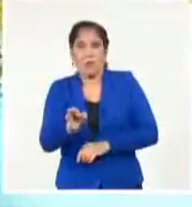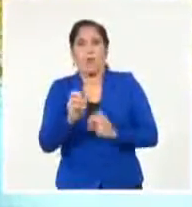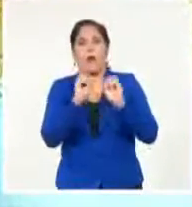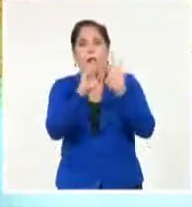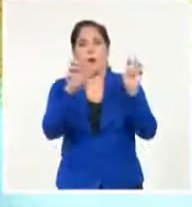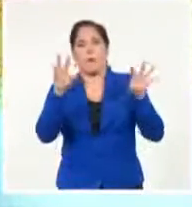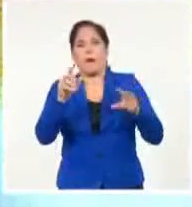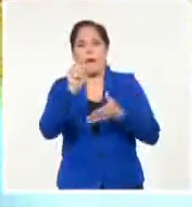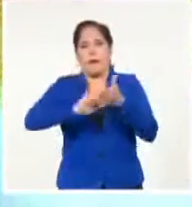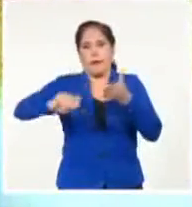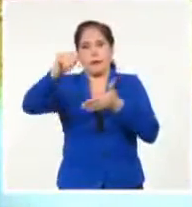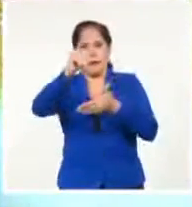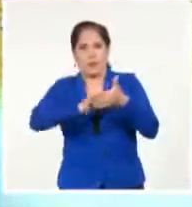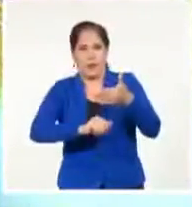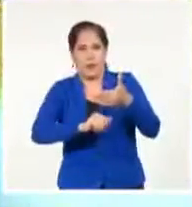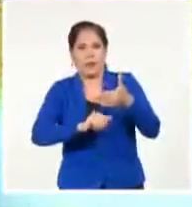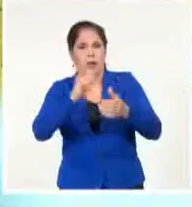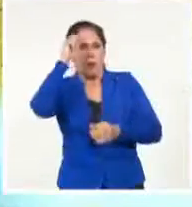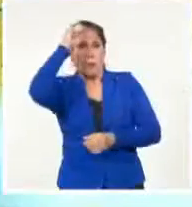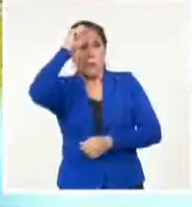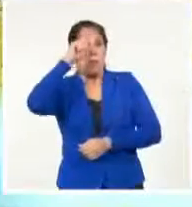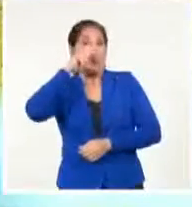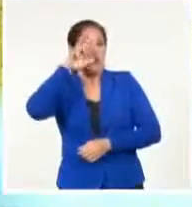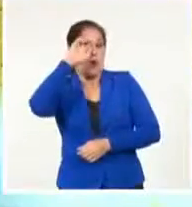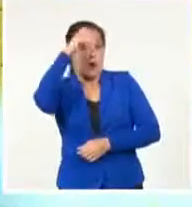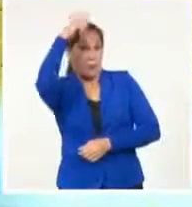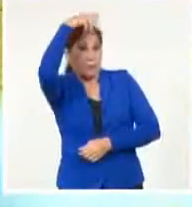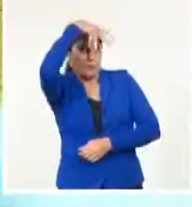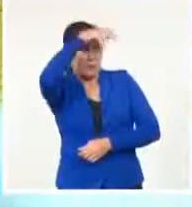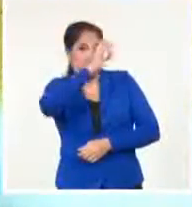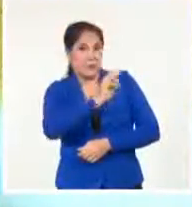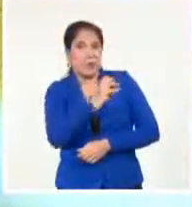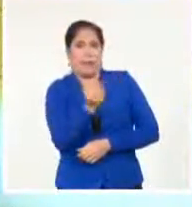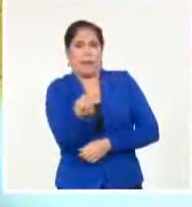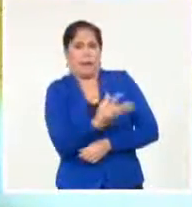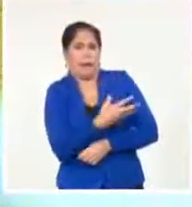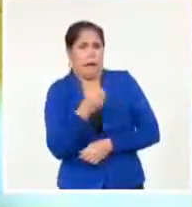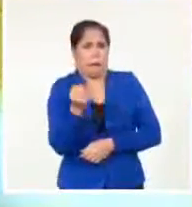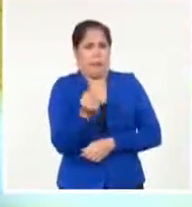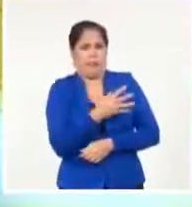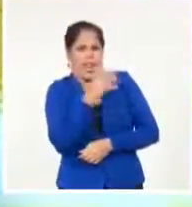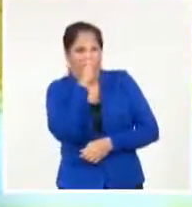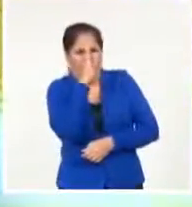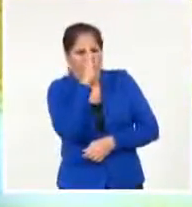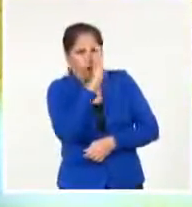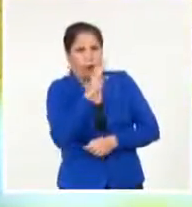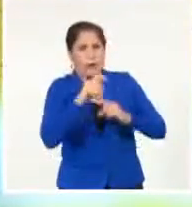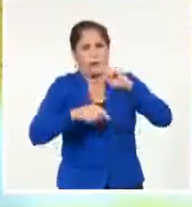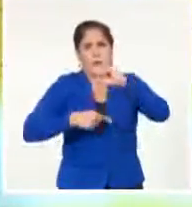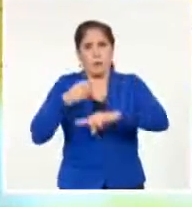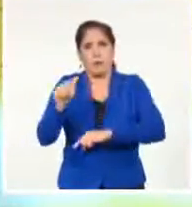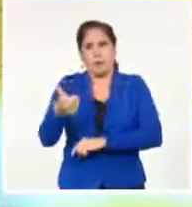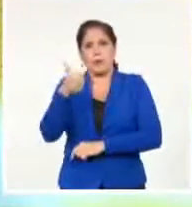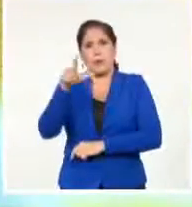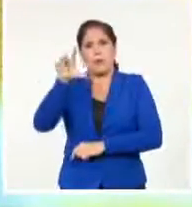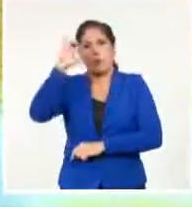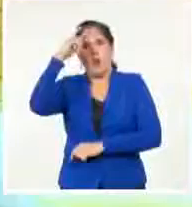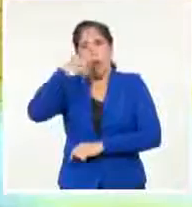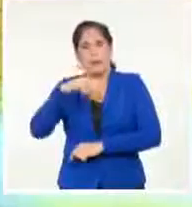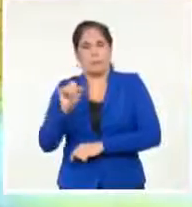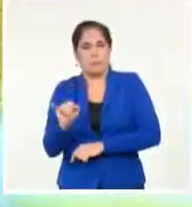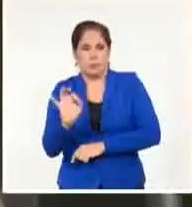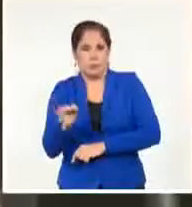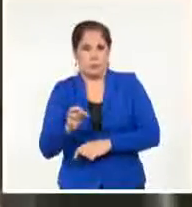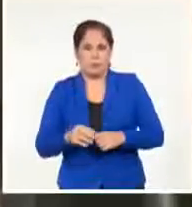campaña electoral del mandatario Jair Bolsonaro, pletórica de mentiras y ataques ofensivos contra el expresidente Luis